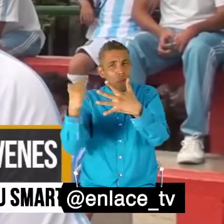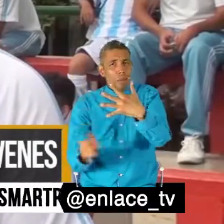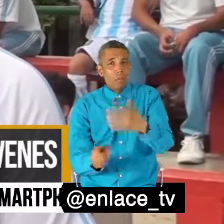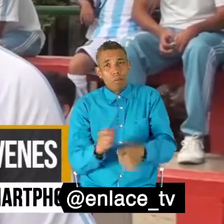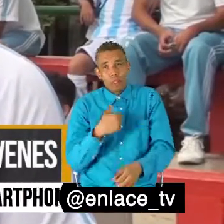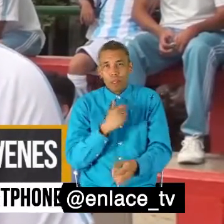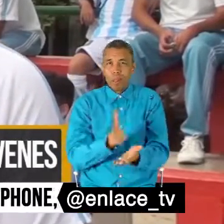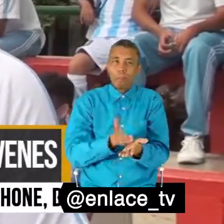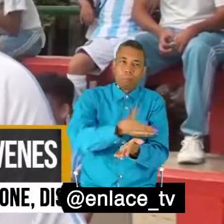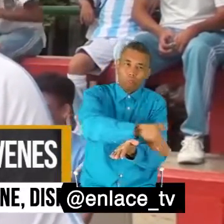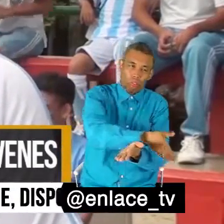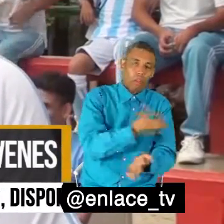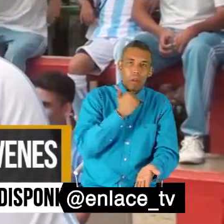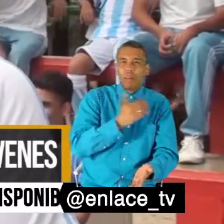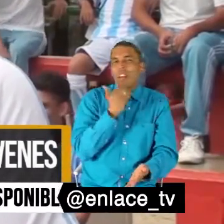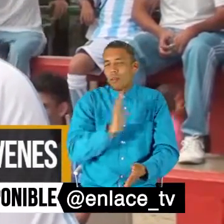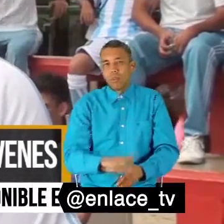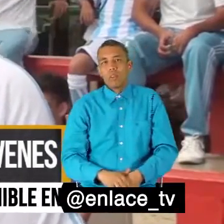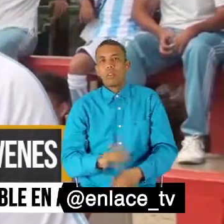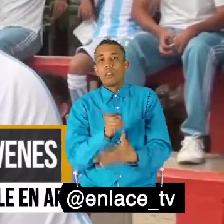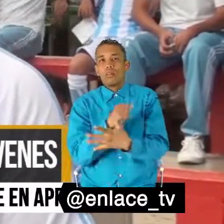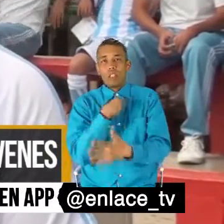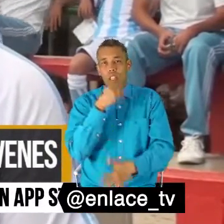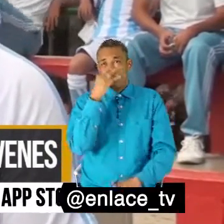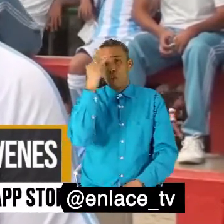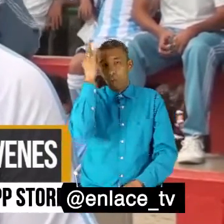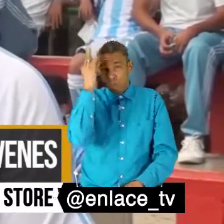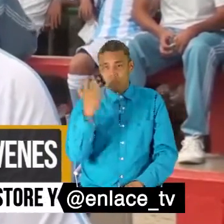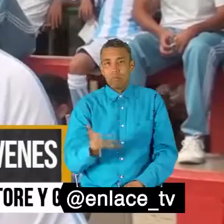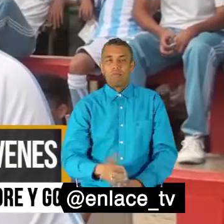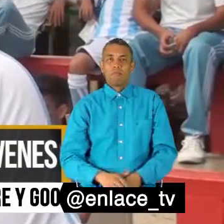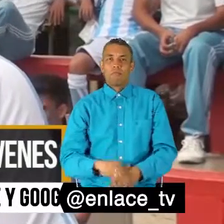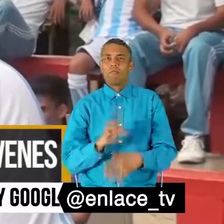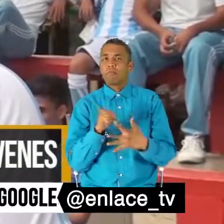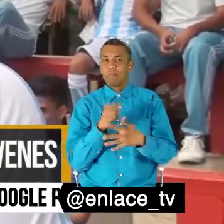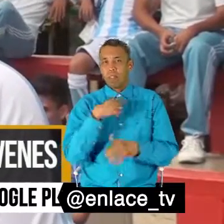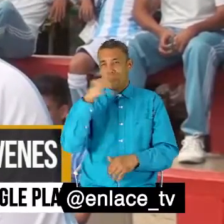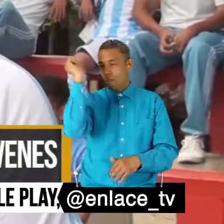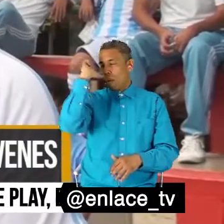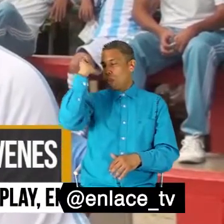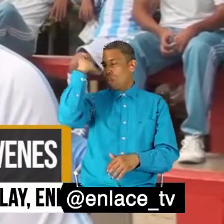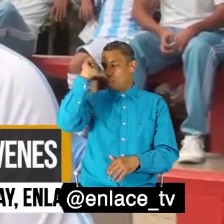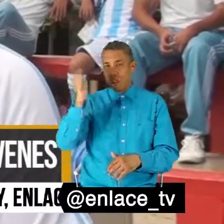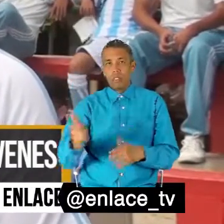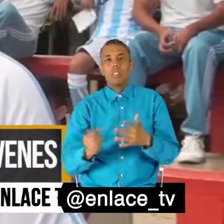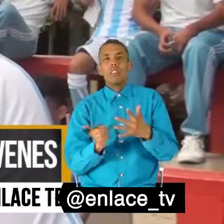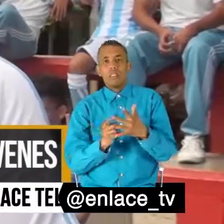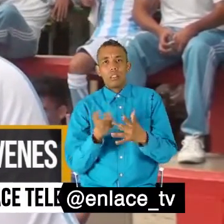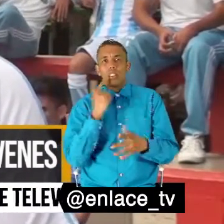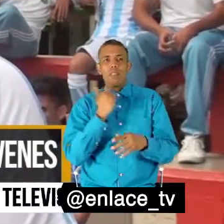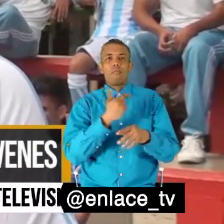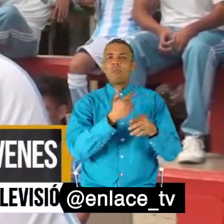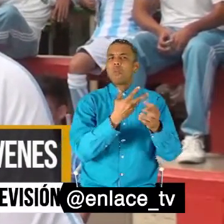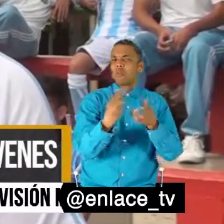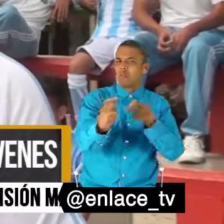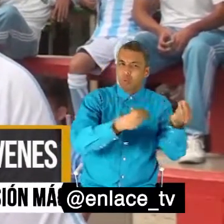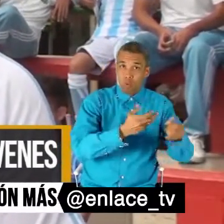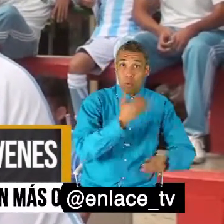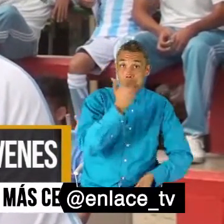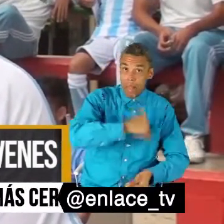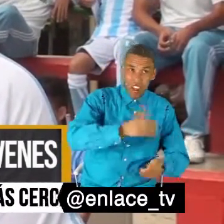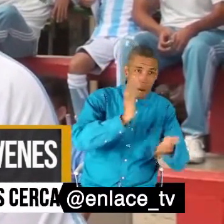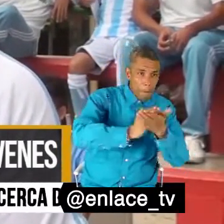¿sí? Situaciones como la drogadicción, el alcoholismo, bandas criminales. Entonces yo creo que